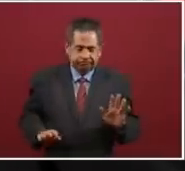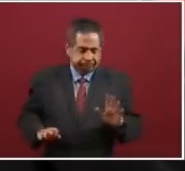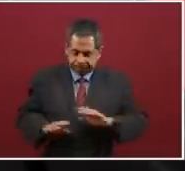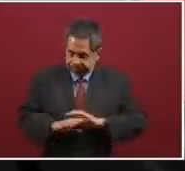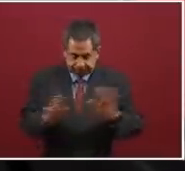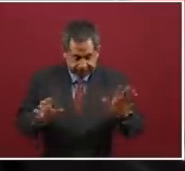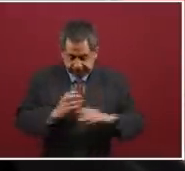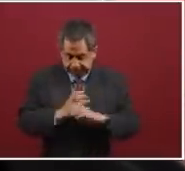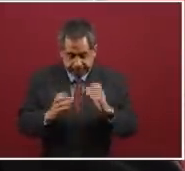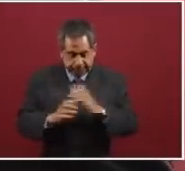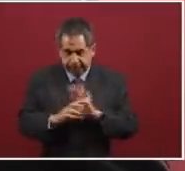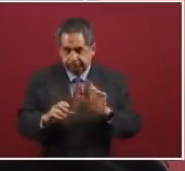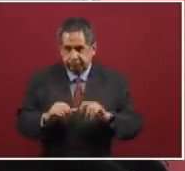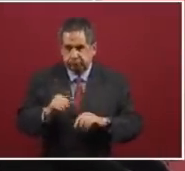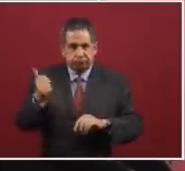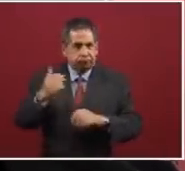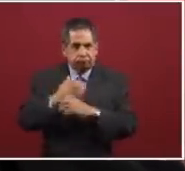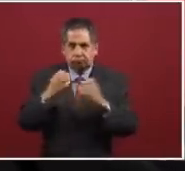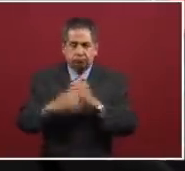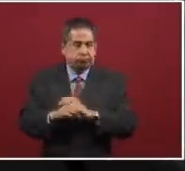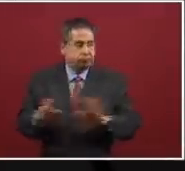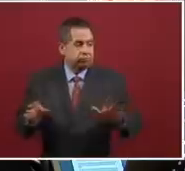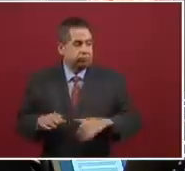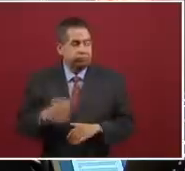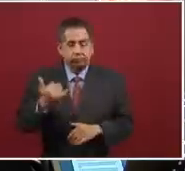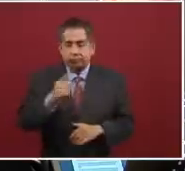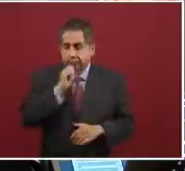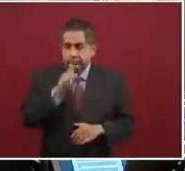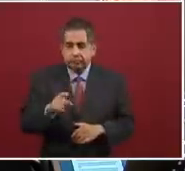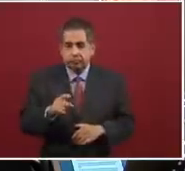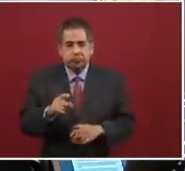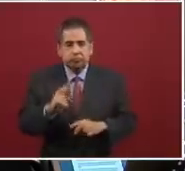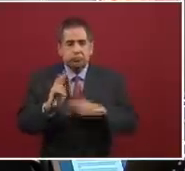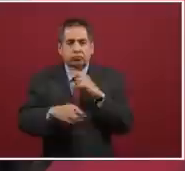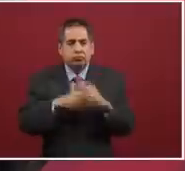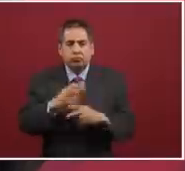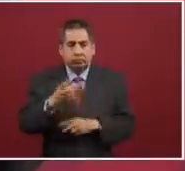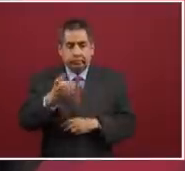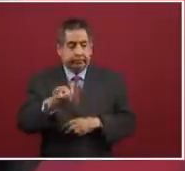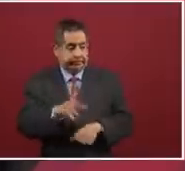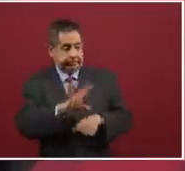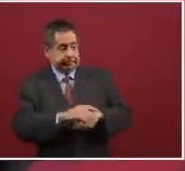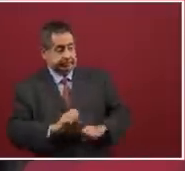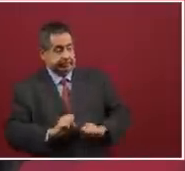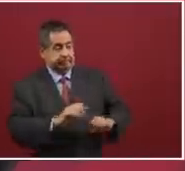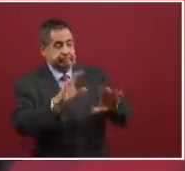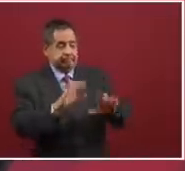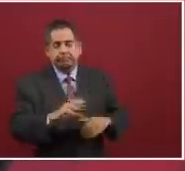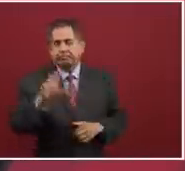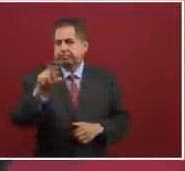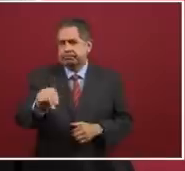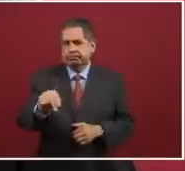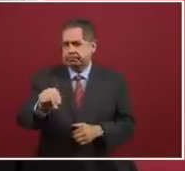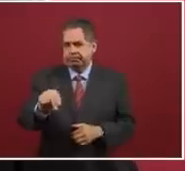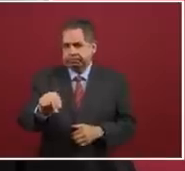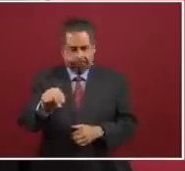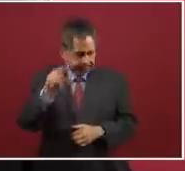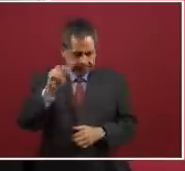otros asuntos y no vamos a permitir la impunidad en ninguno de los